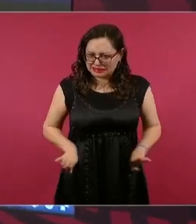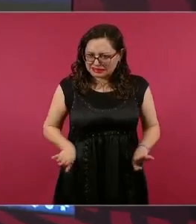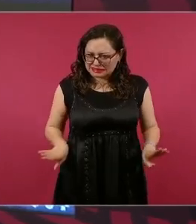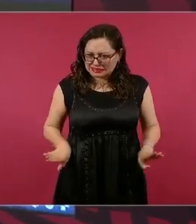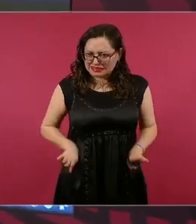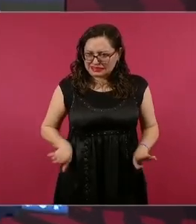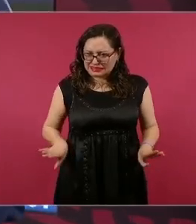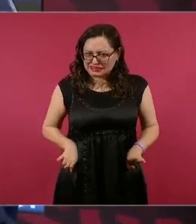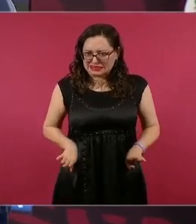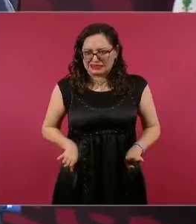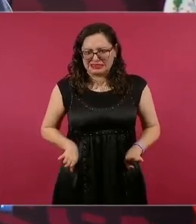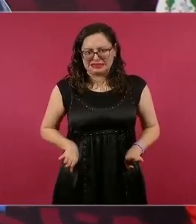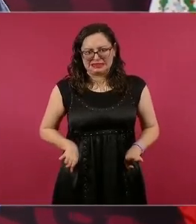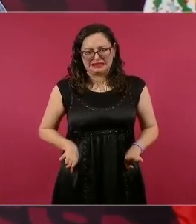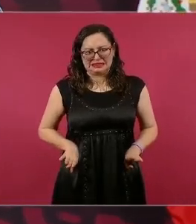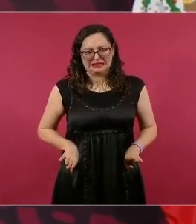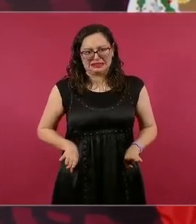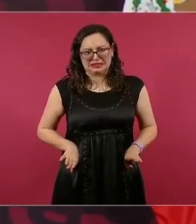realmente